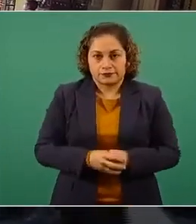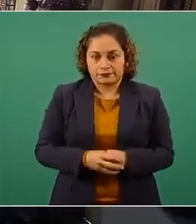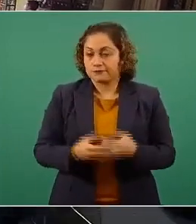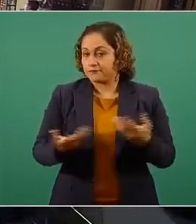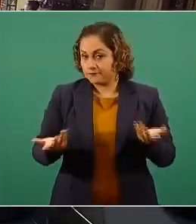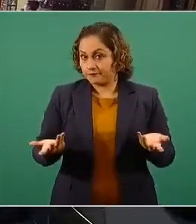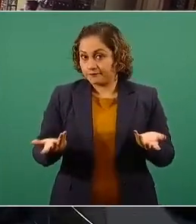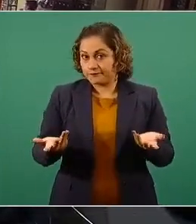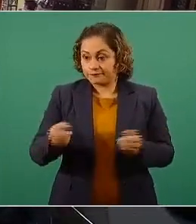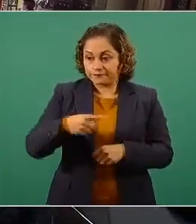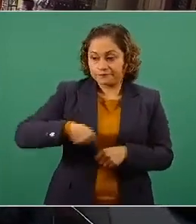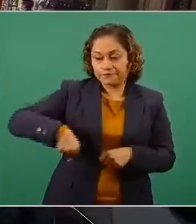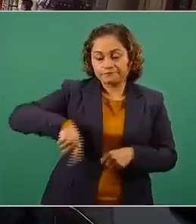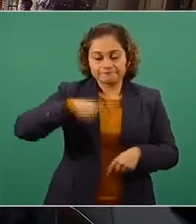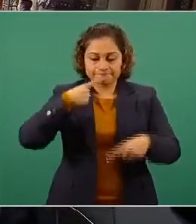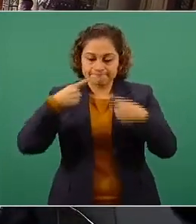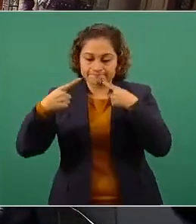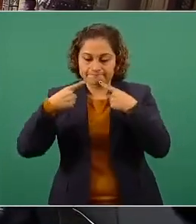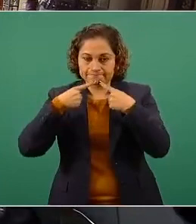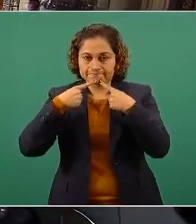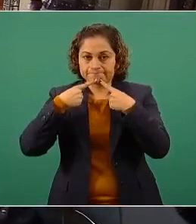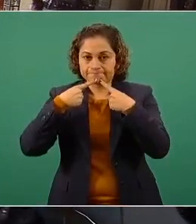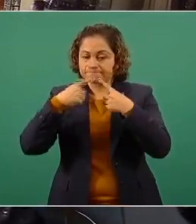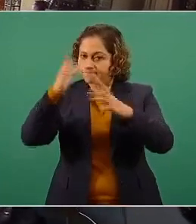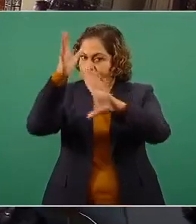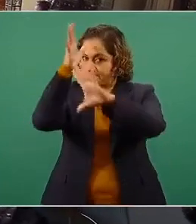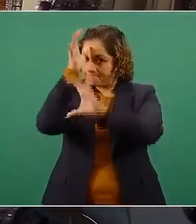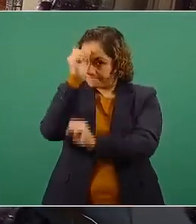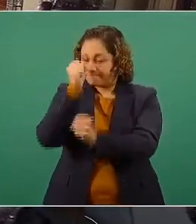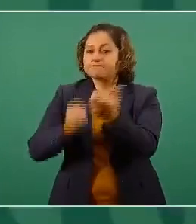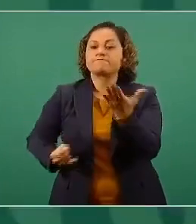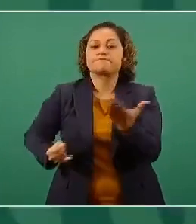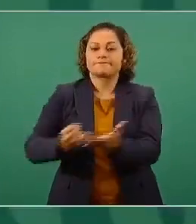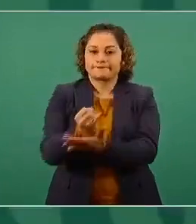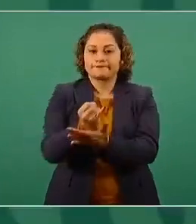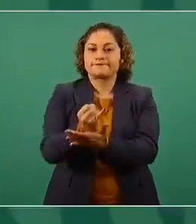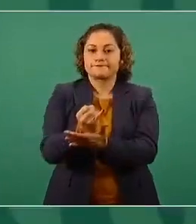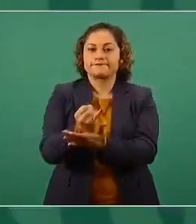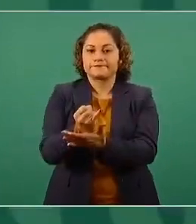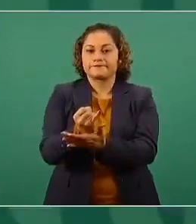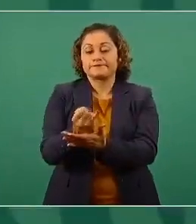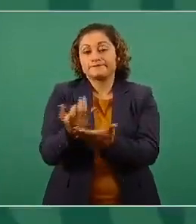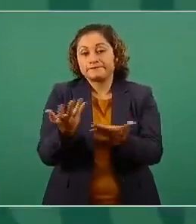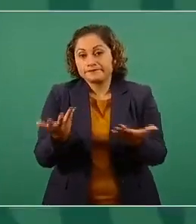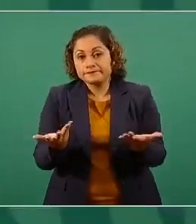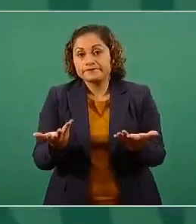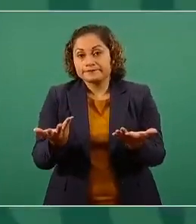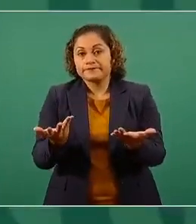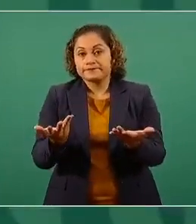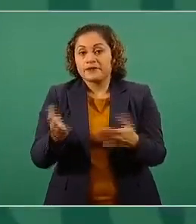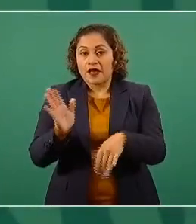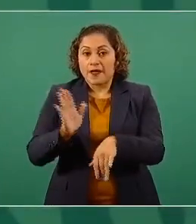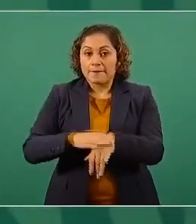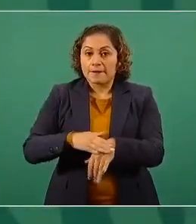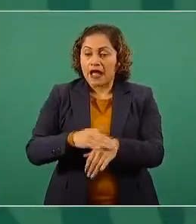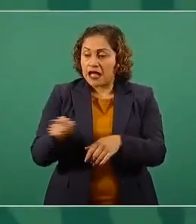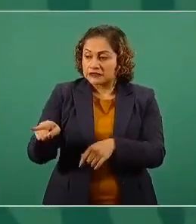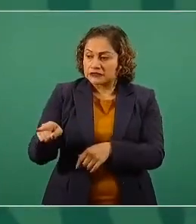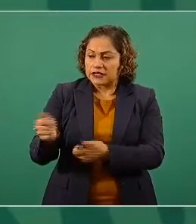se llega a la conclusión de que era necesario aumentar el volumen de